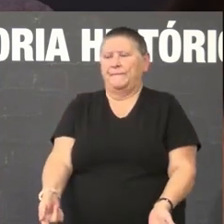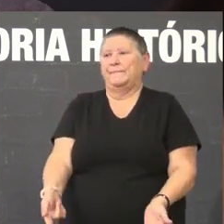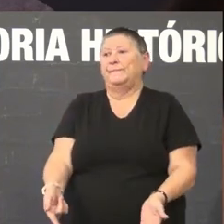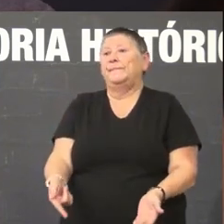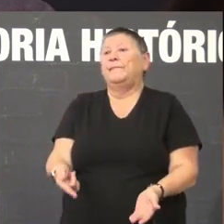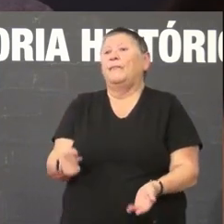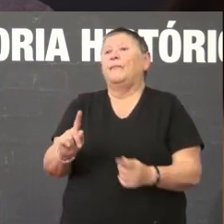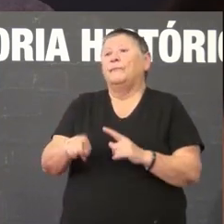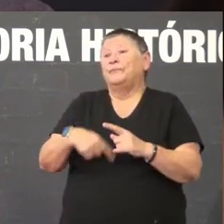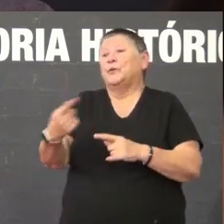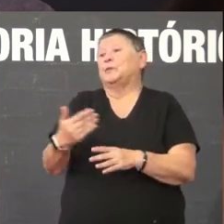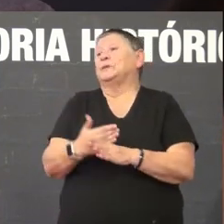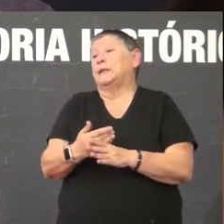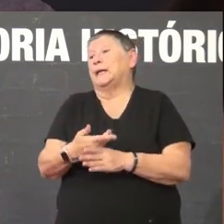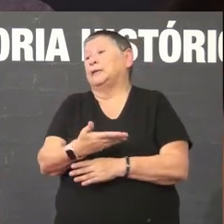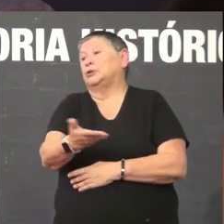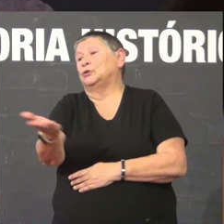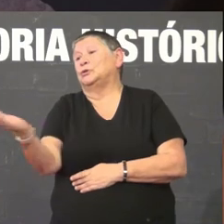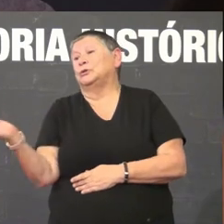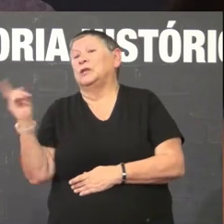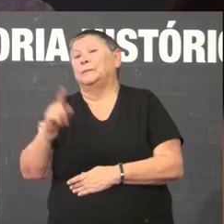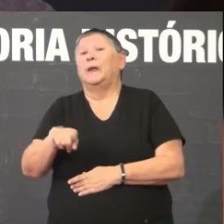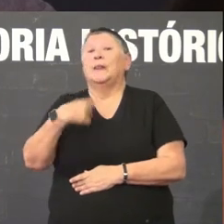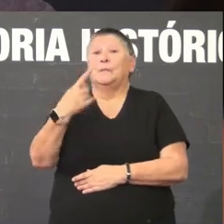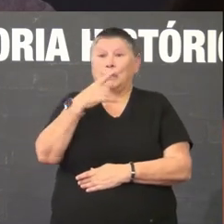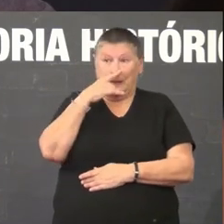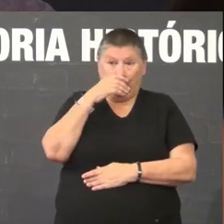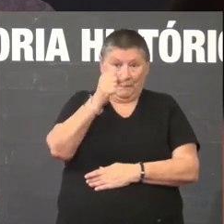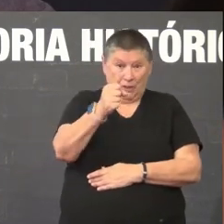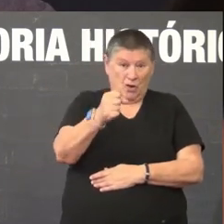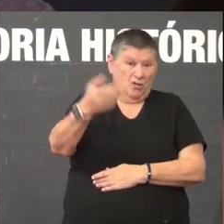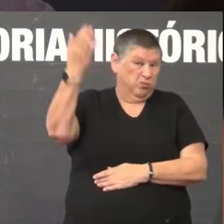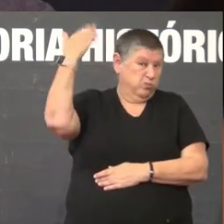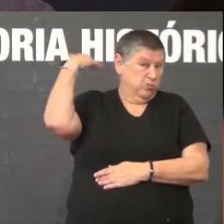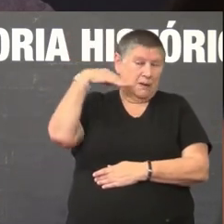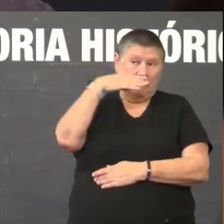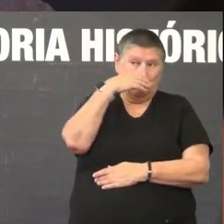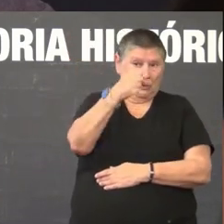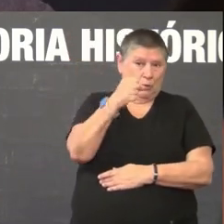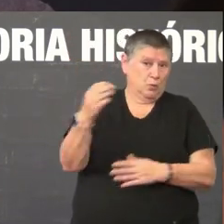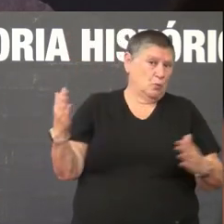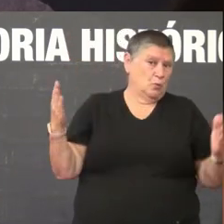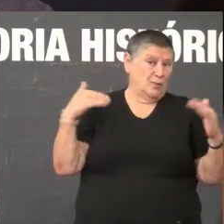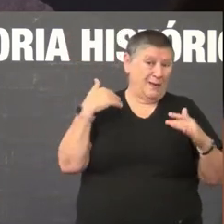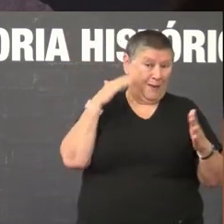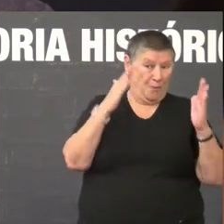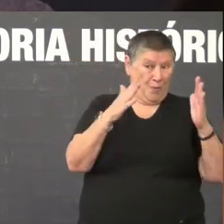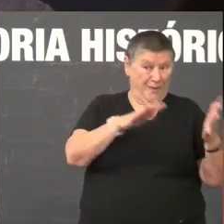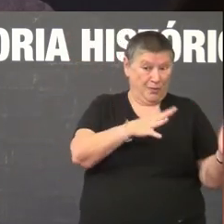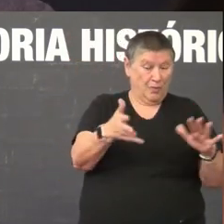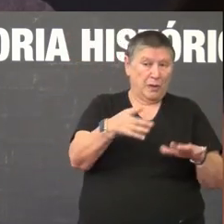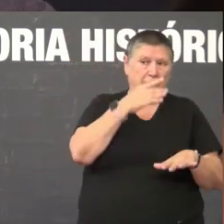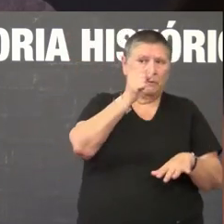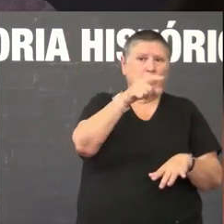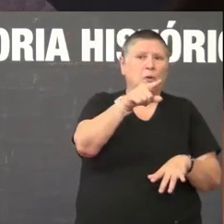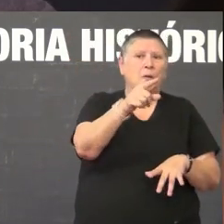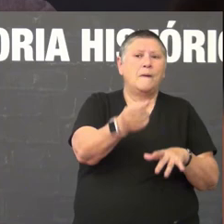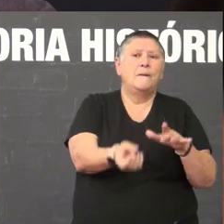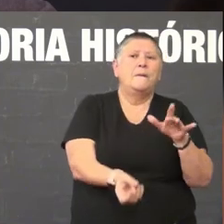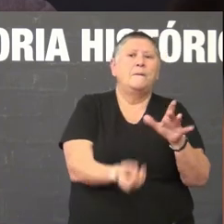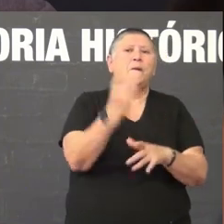despois todos os demais, claro. Despois ven o PSOE non existía en aquel momento. O PSOE foi montado